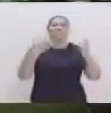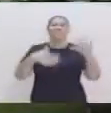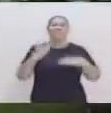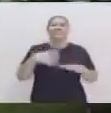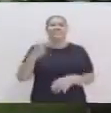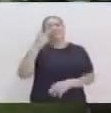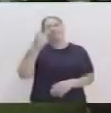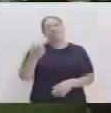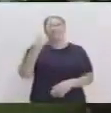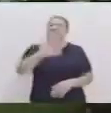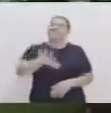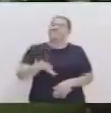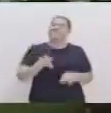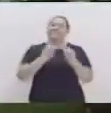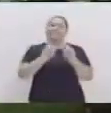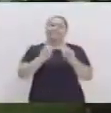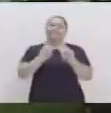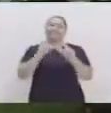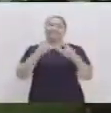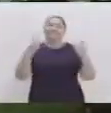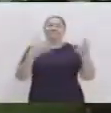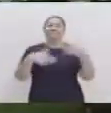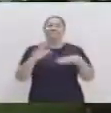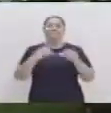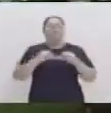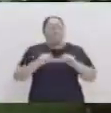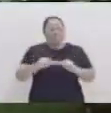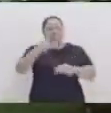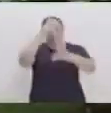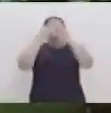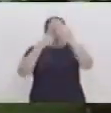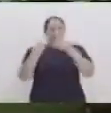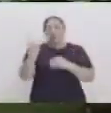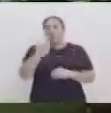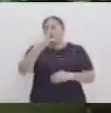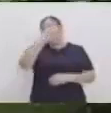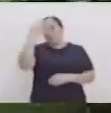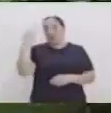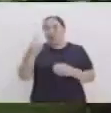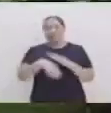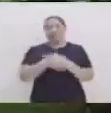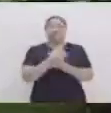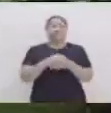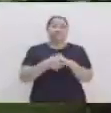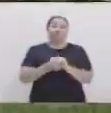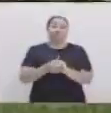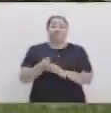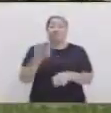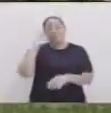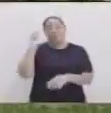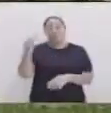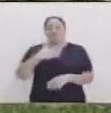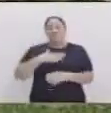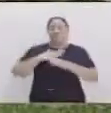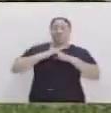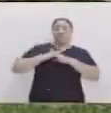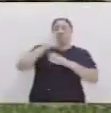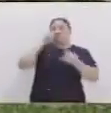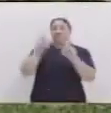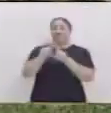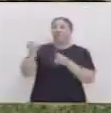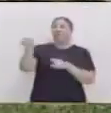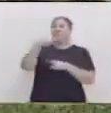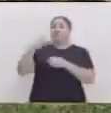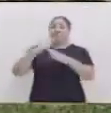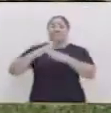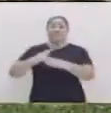Nos vemos en un siguiente segmento para que podamos seguir aprendiendo. No olviden el lavado constante de manos porque mi seguridad también es la seguridad